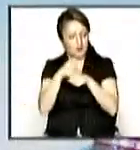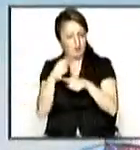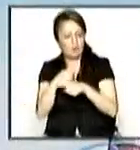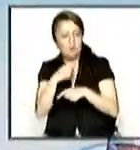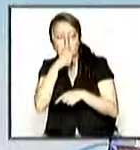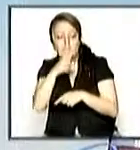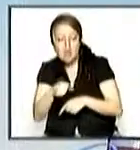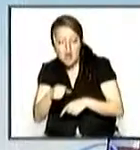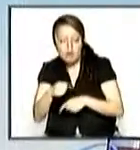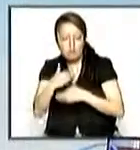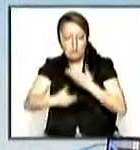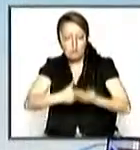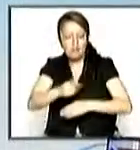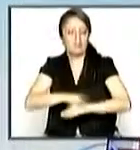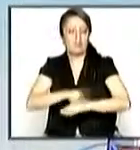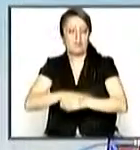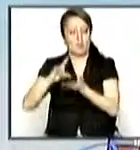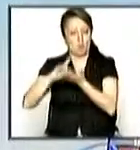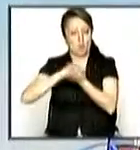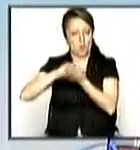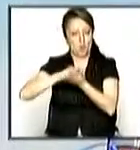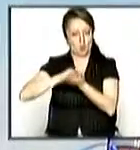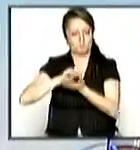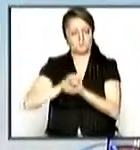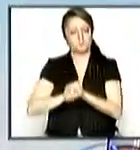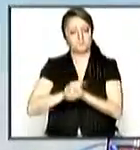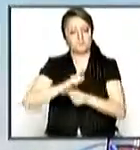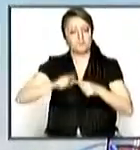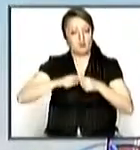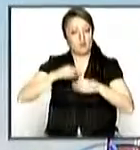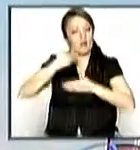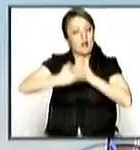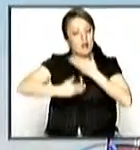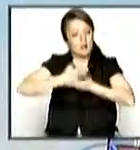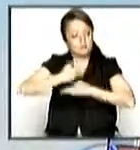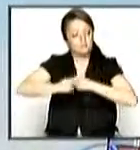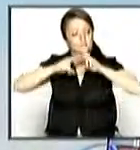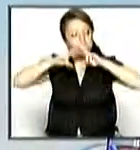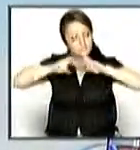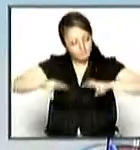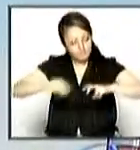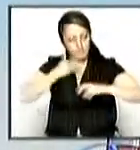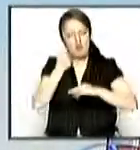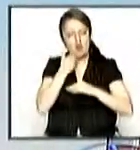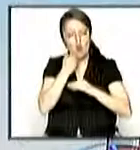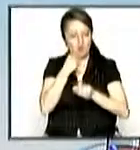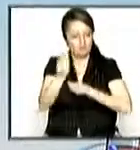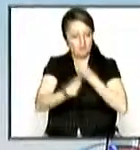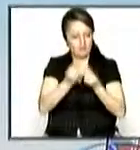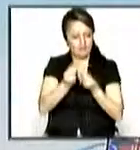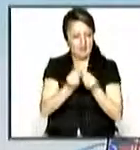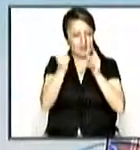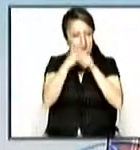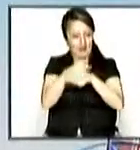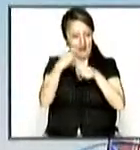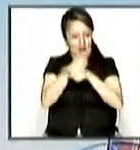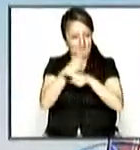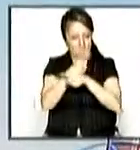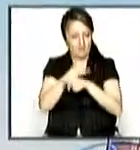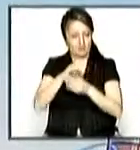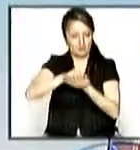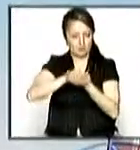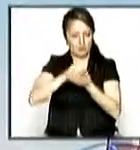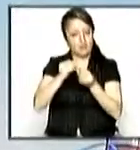Pero afortunadamente cada vez avanza y nos muestran mejores equipos para reemplazar y más